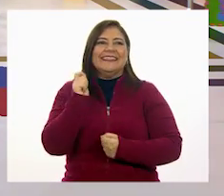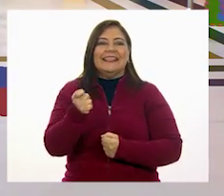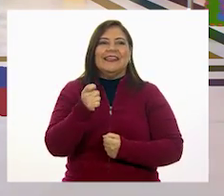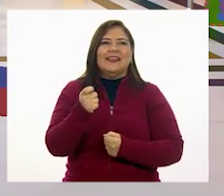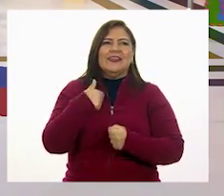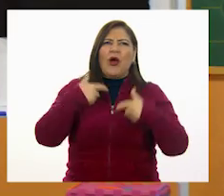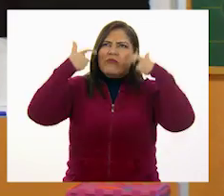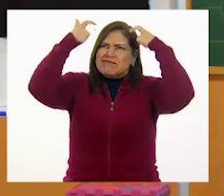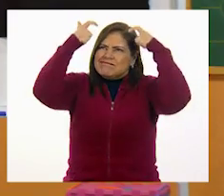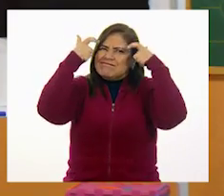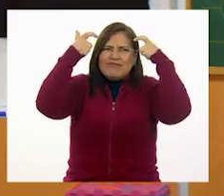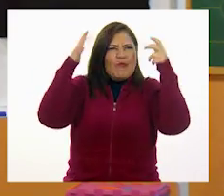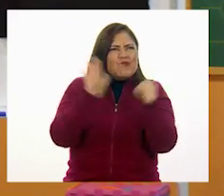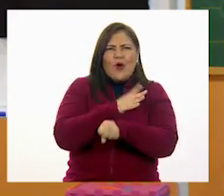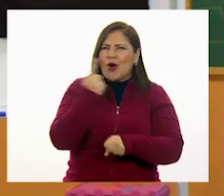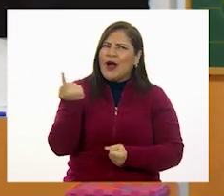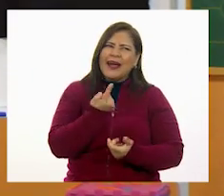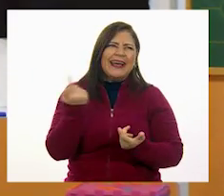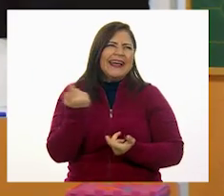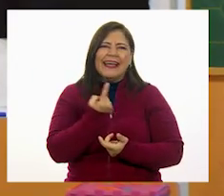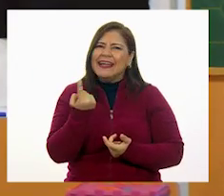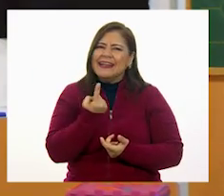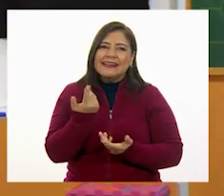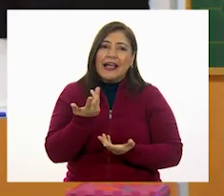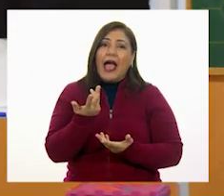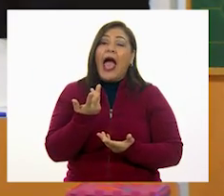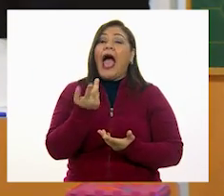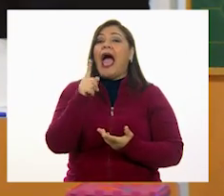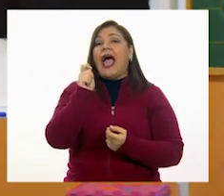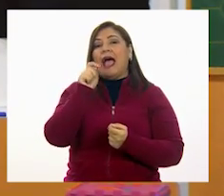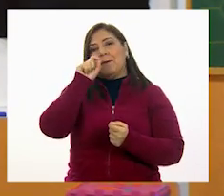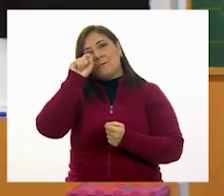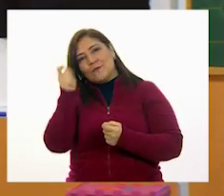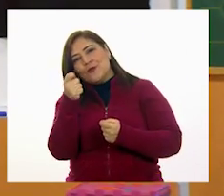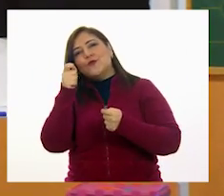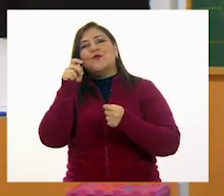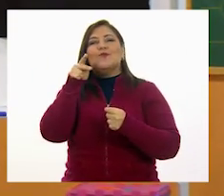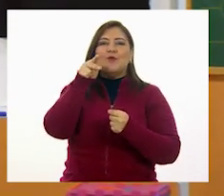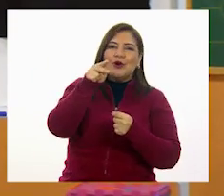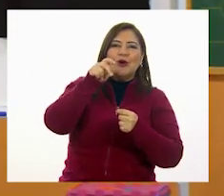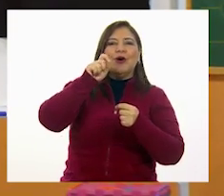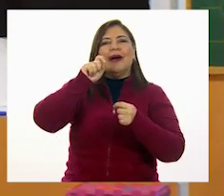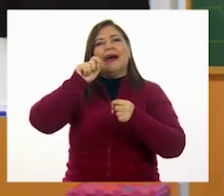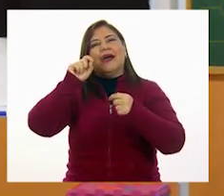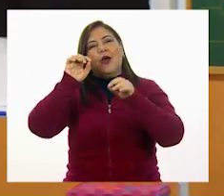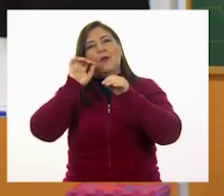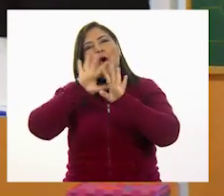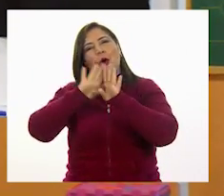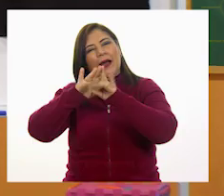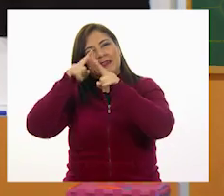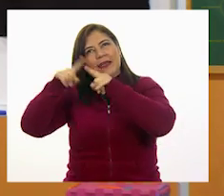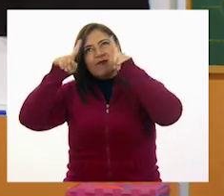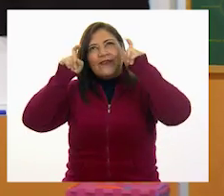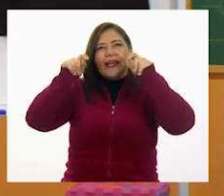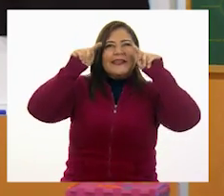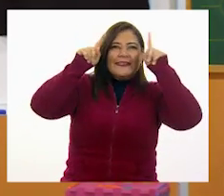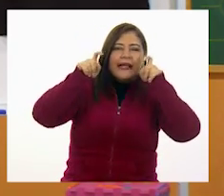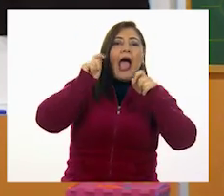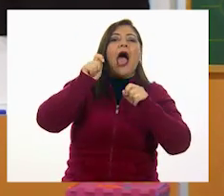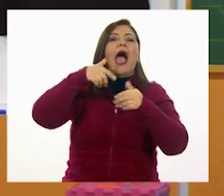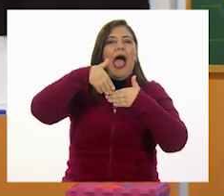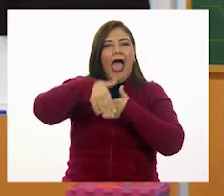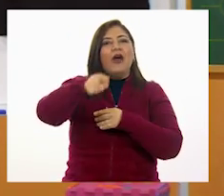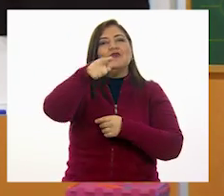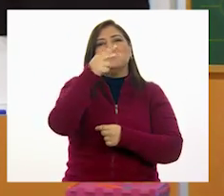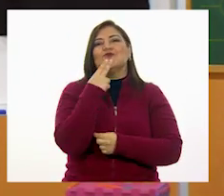me lo pusieron? Porque los signos de puntuación saben que a partir de ahora ustedes van a utilizar